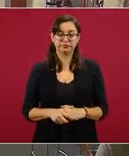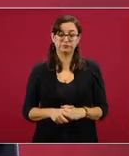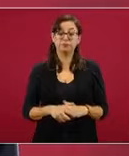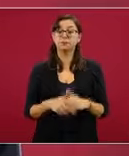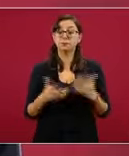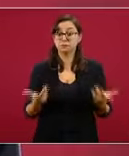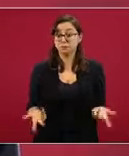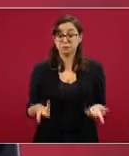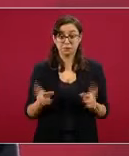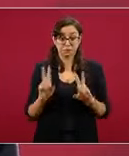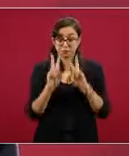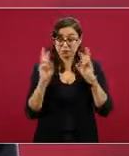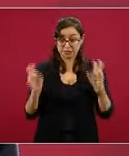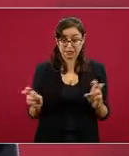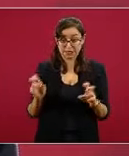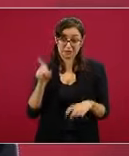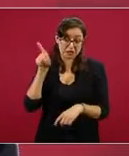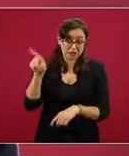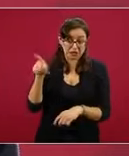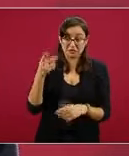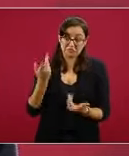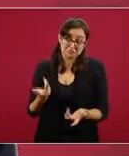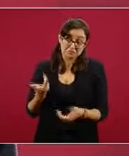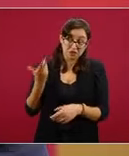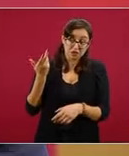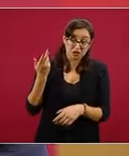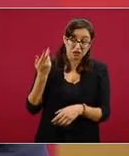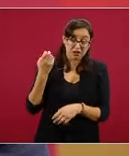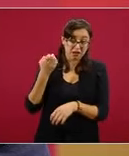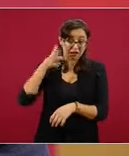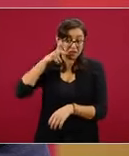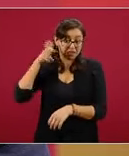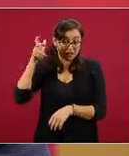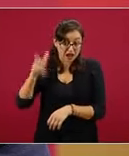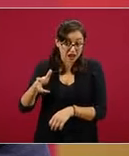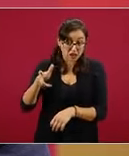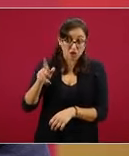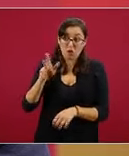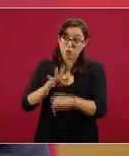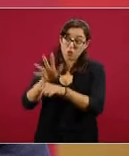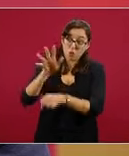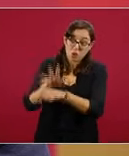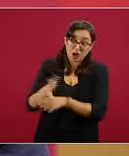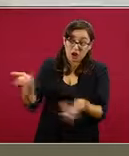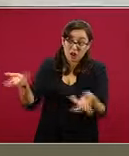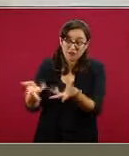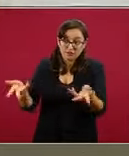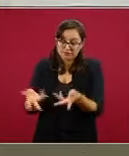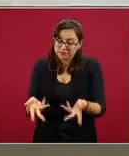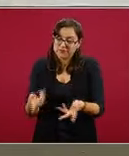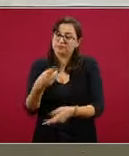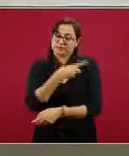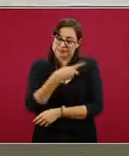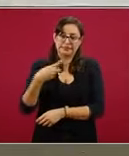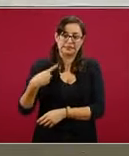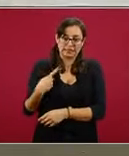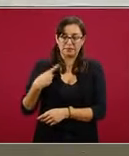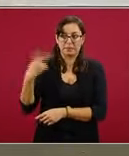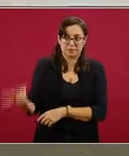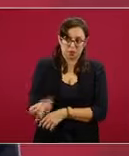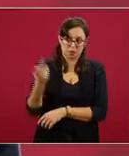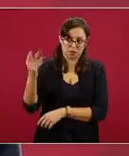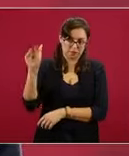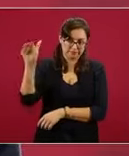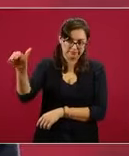Entonces, algún tema en particular de alguna unidad en específico, esa información o acciones realizadas o no, tendremos